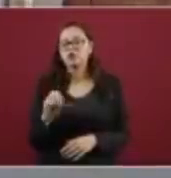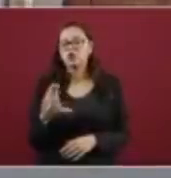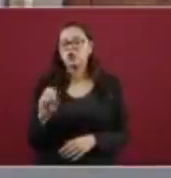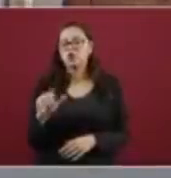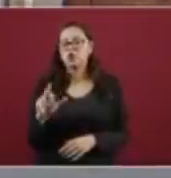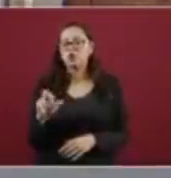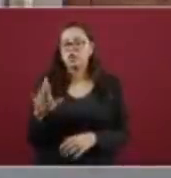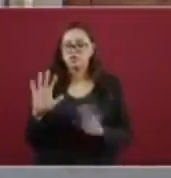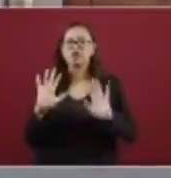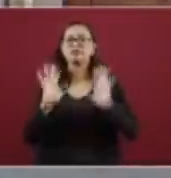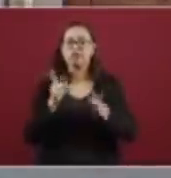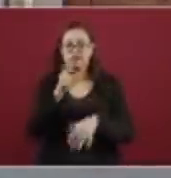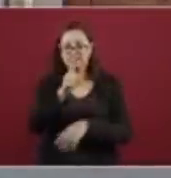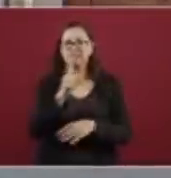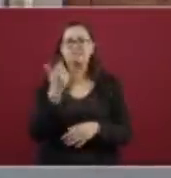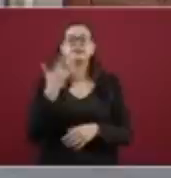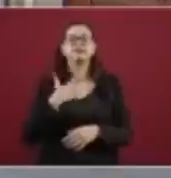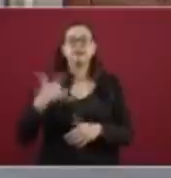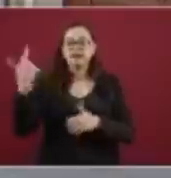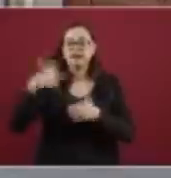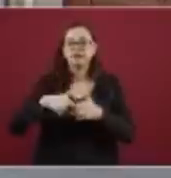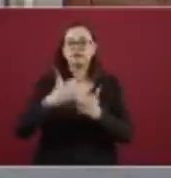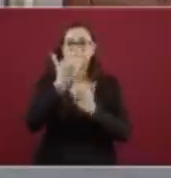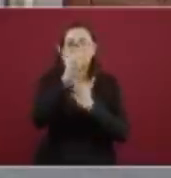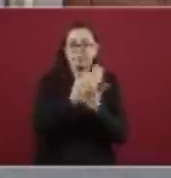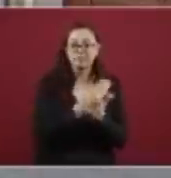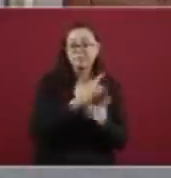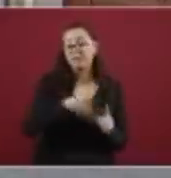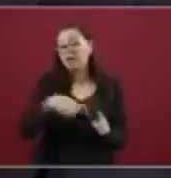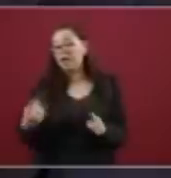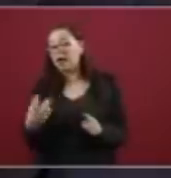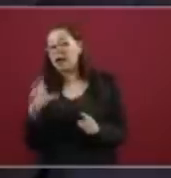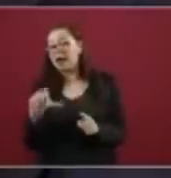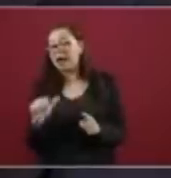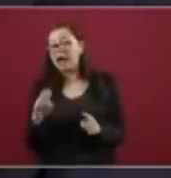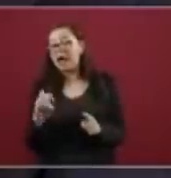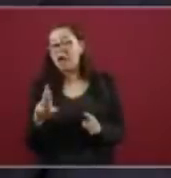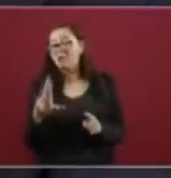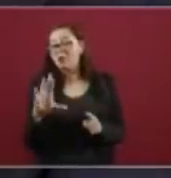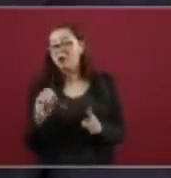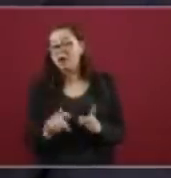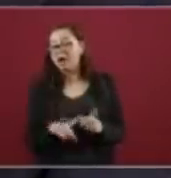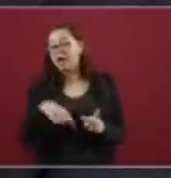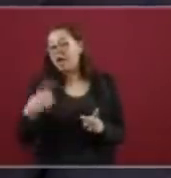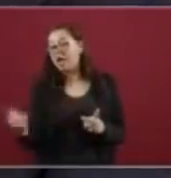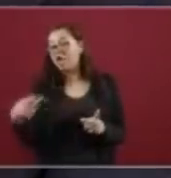aplicando, sí, pero no en Caborca ni en Nogales.